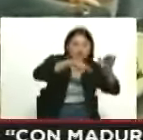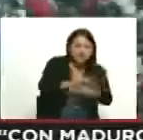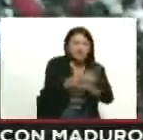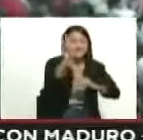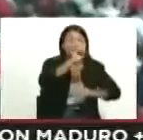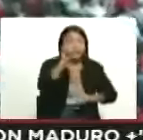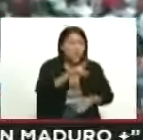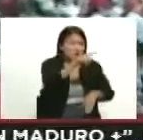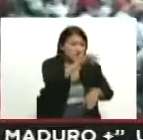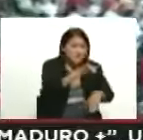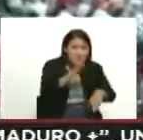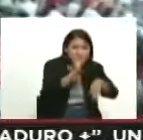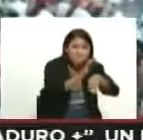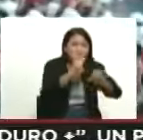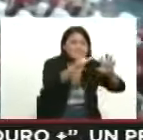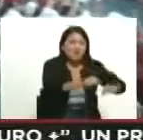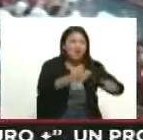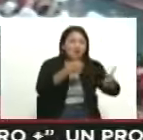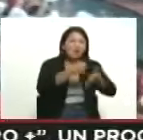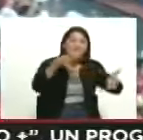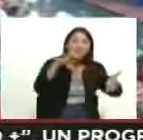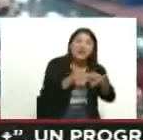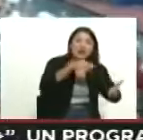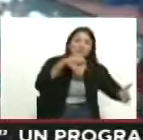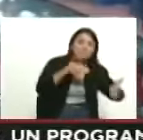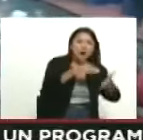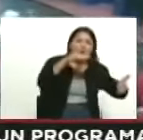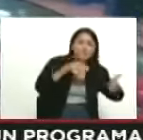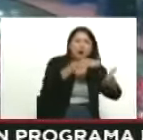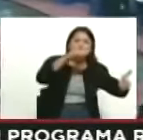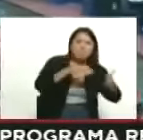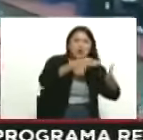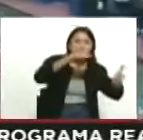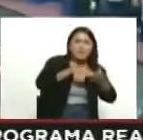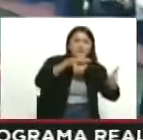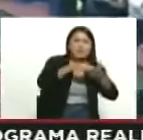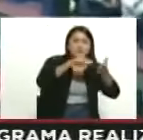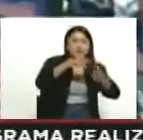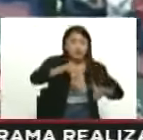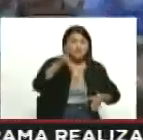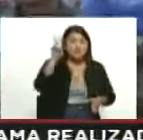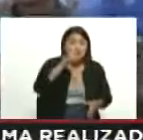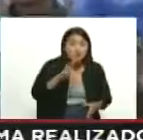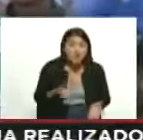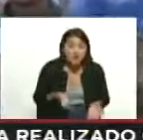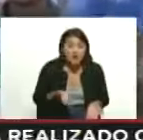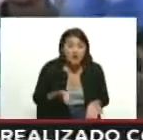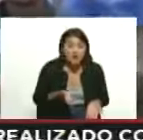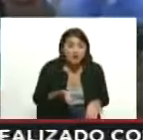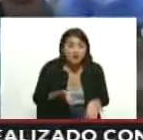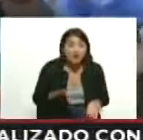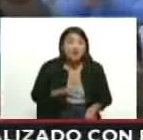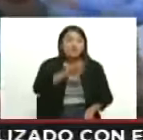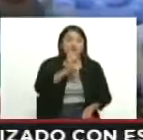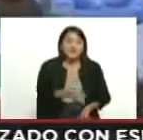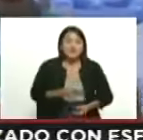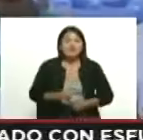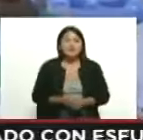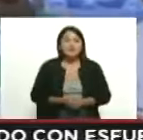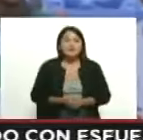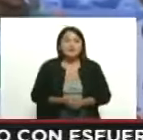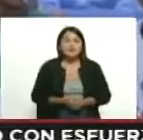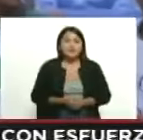que han pedido golpes de Estado, y los que han pedido sanciones contra este pueblo, deben recibir